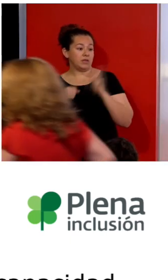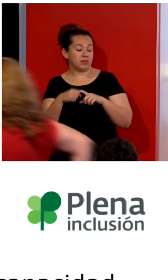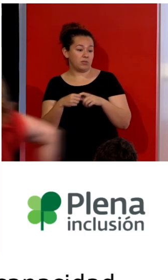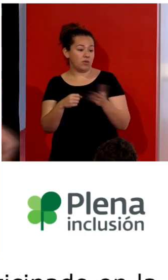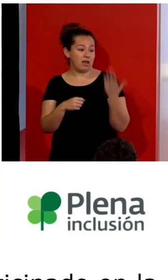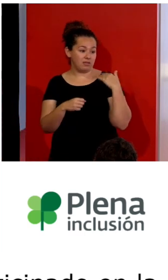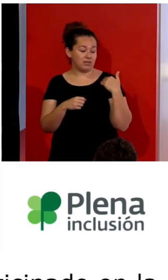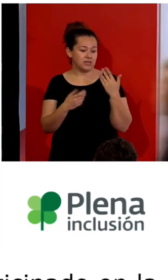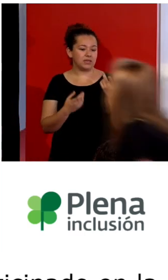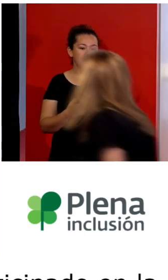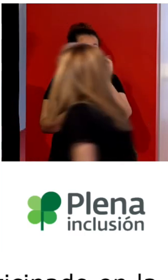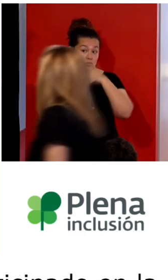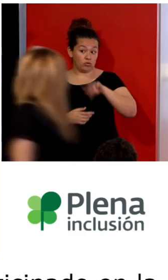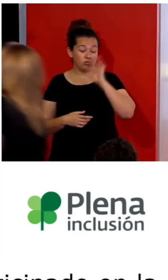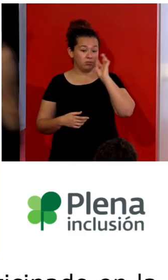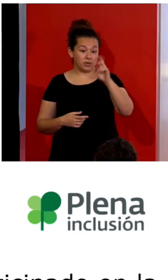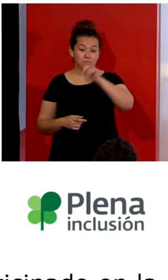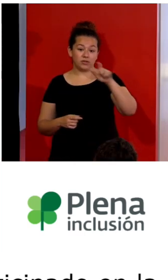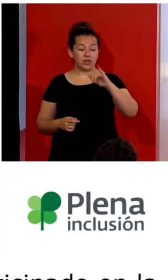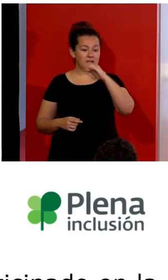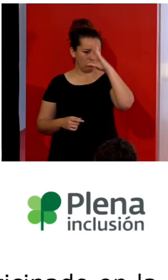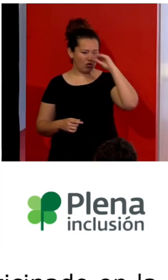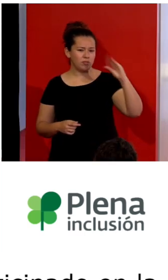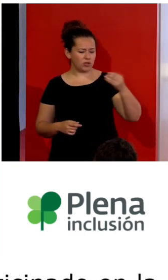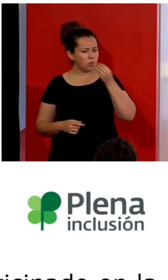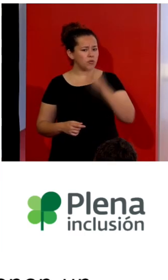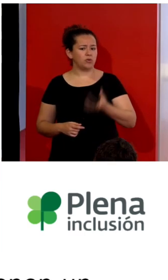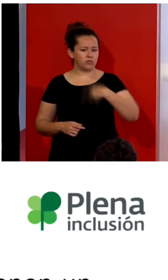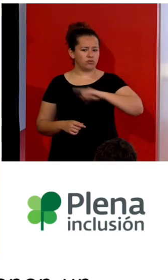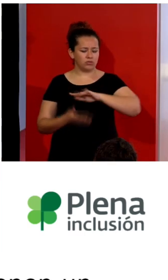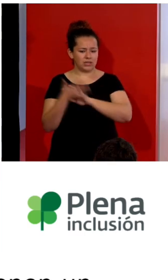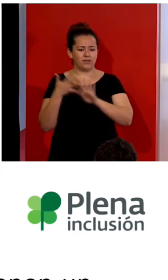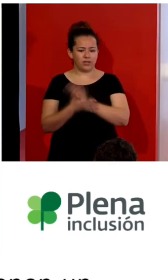veis, son personas que tienen un conocimiento importante de lo que estamos hablando.